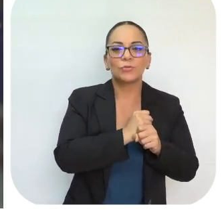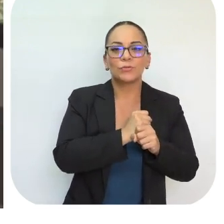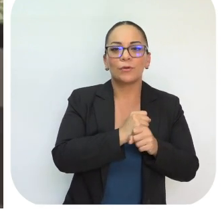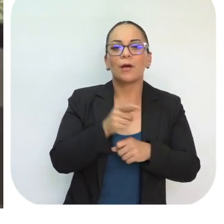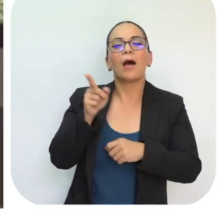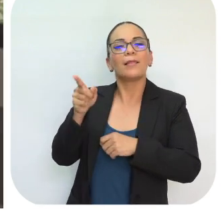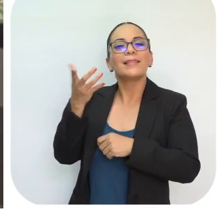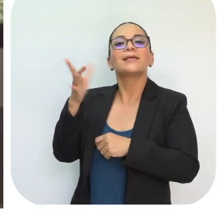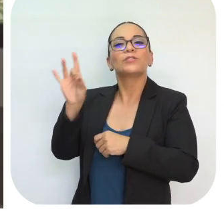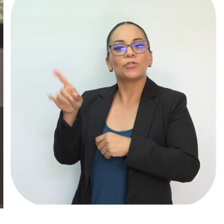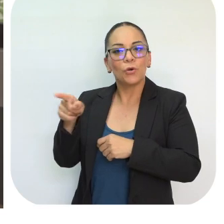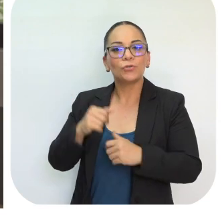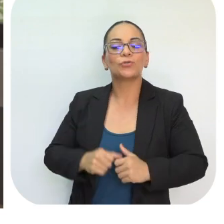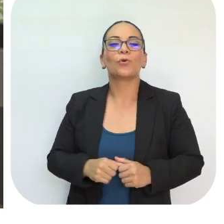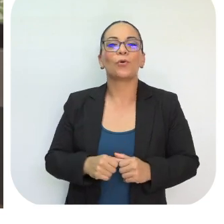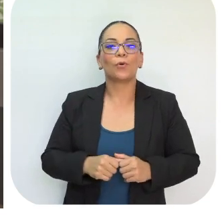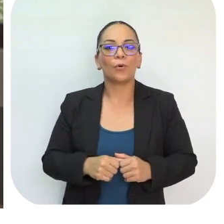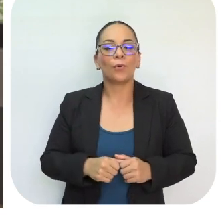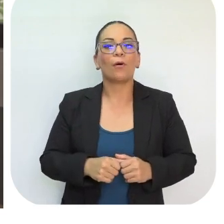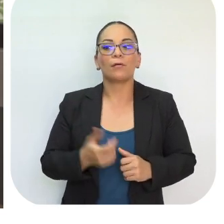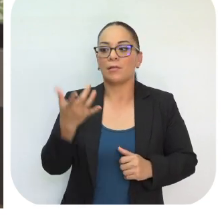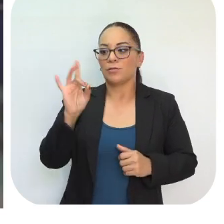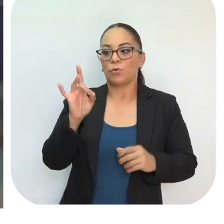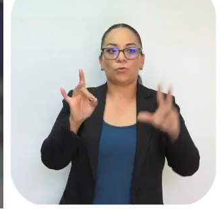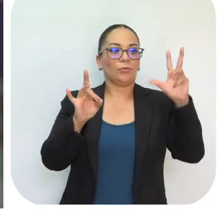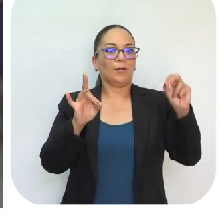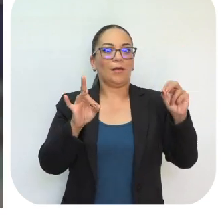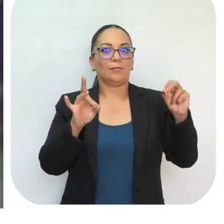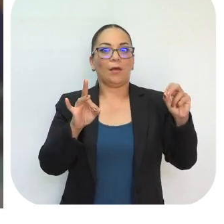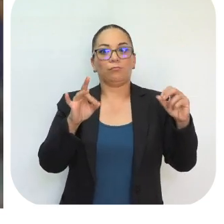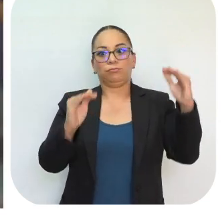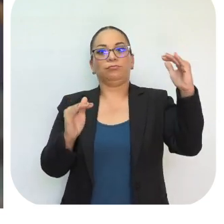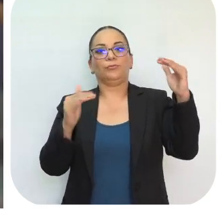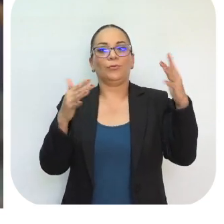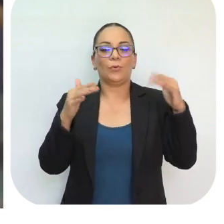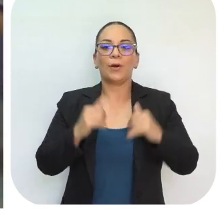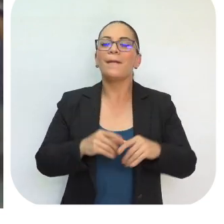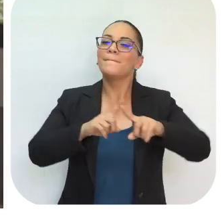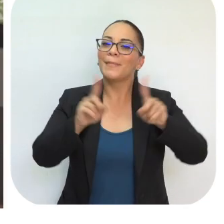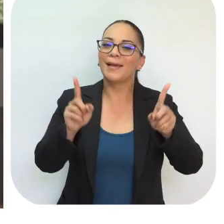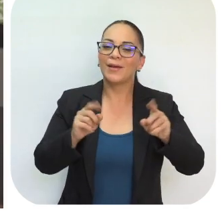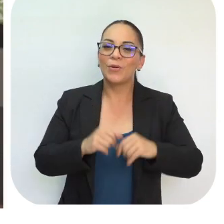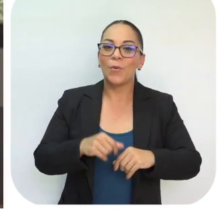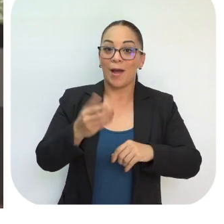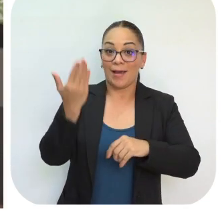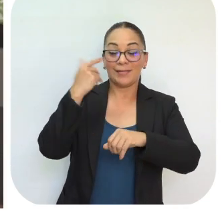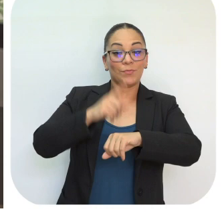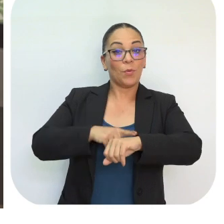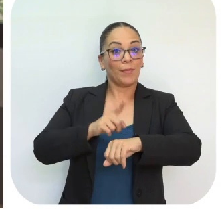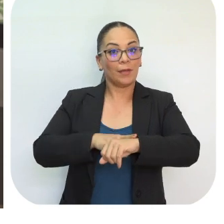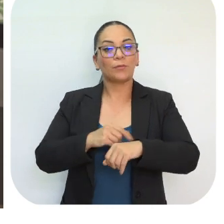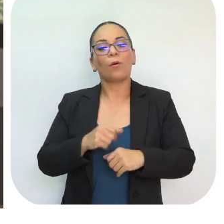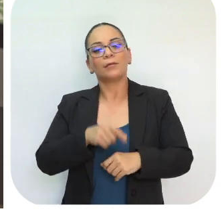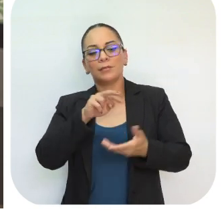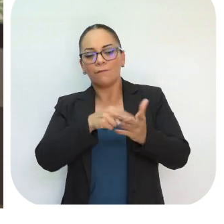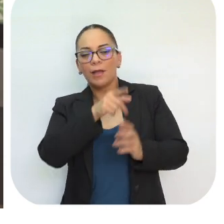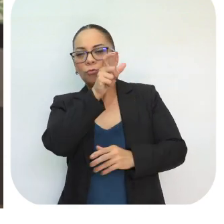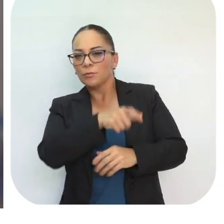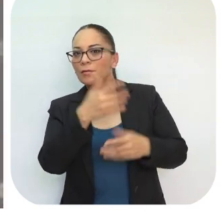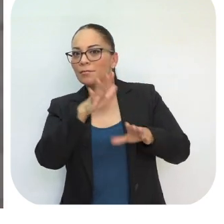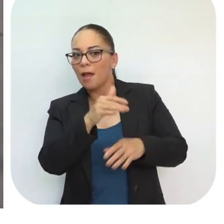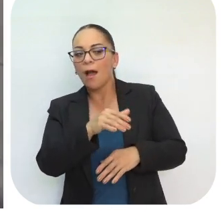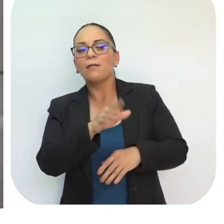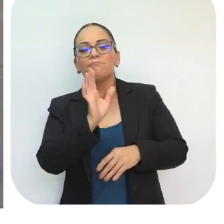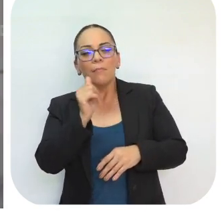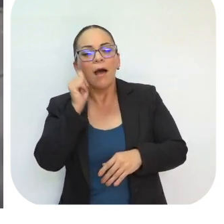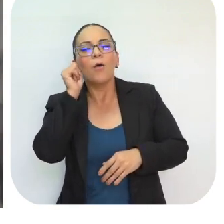18. 18 y 30, bueno. Pero para aquella época ya estaba sazonzón usted, ¿va? Para